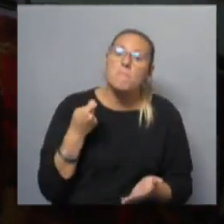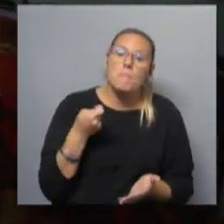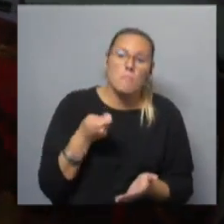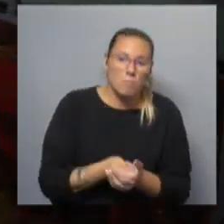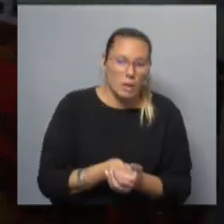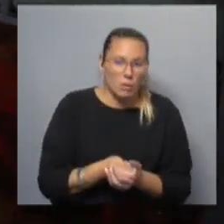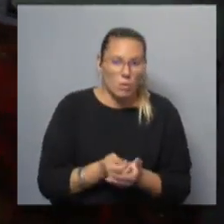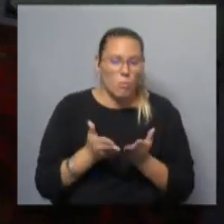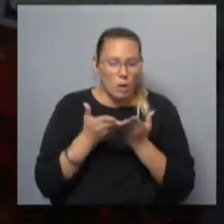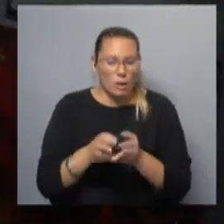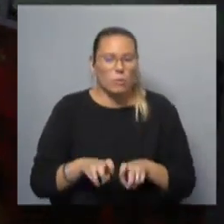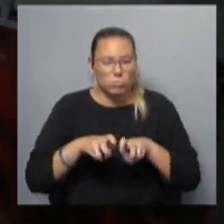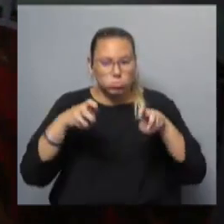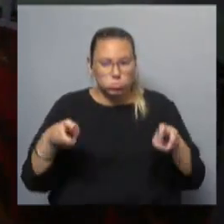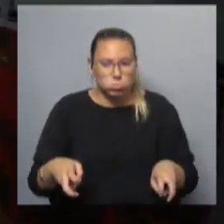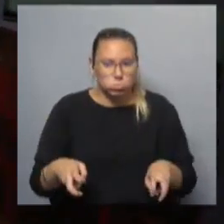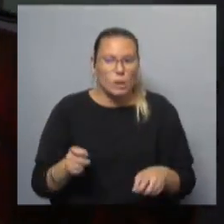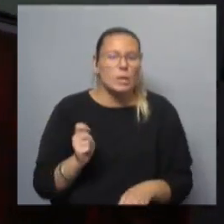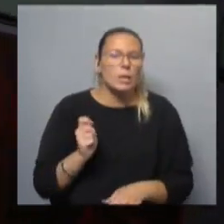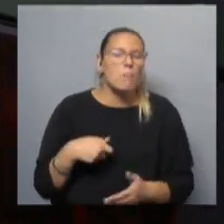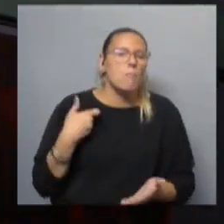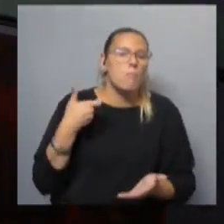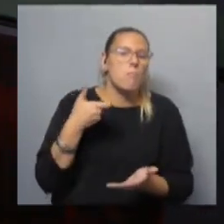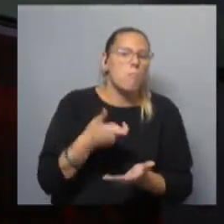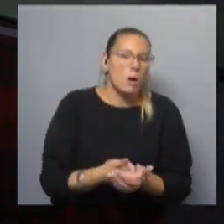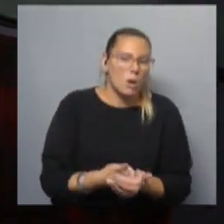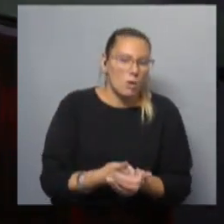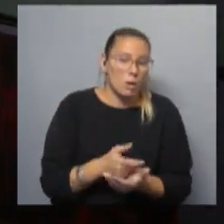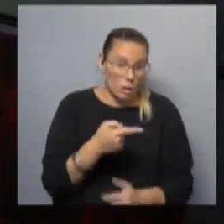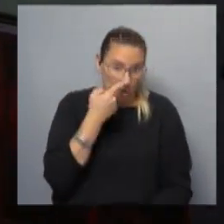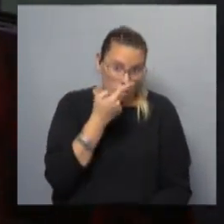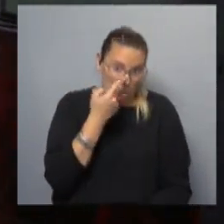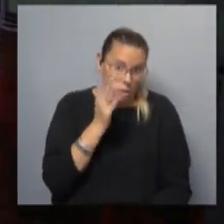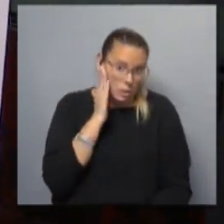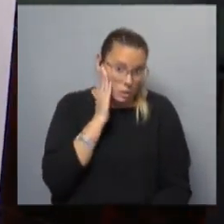el desembarco de los 33 orientales? Lo financiaron. Y que eso es interesante